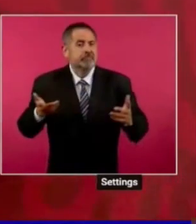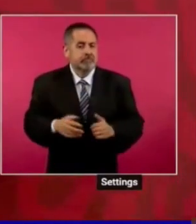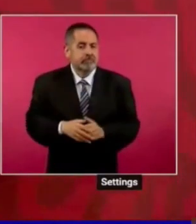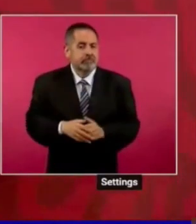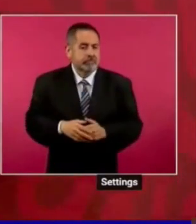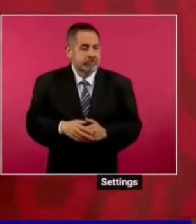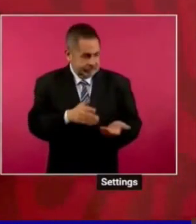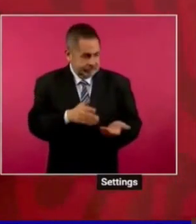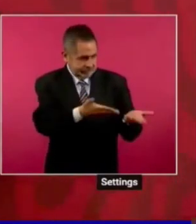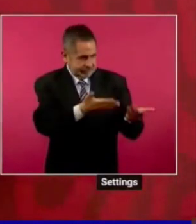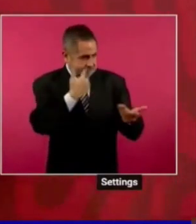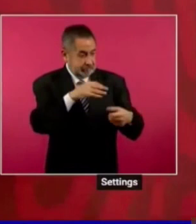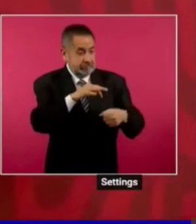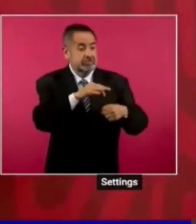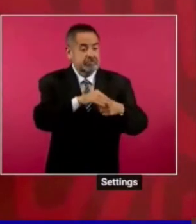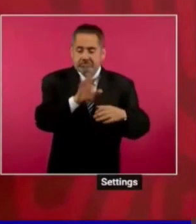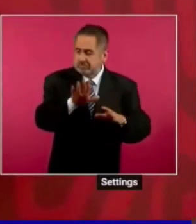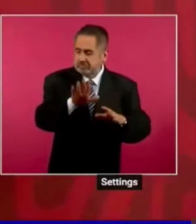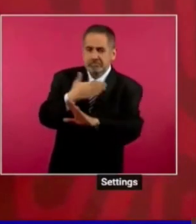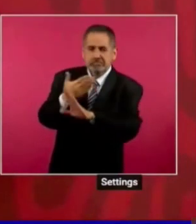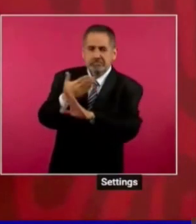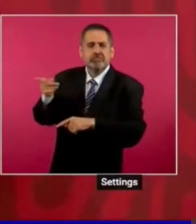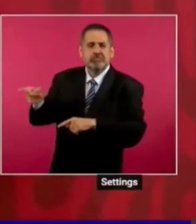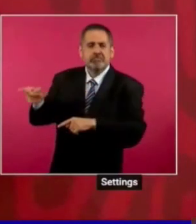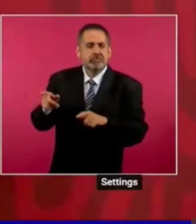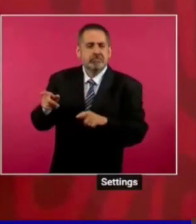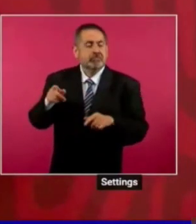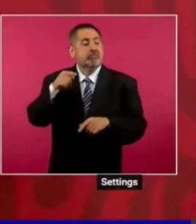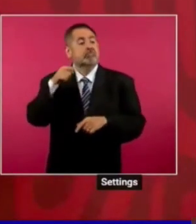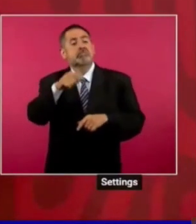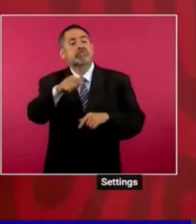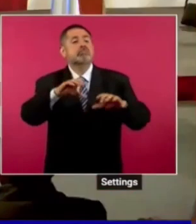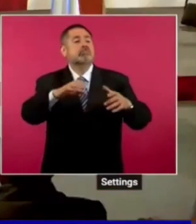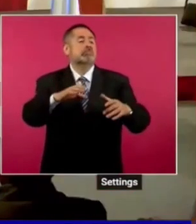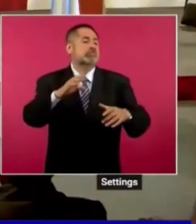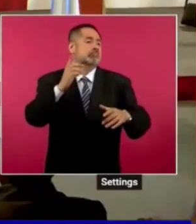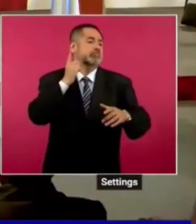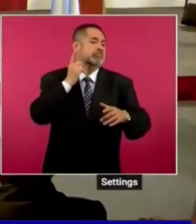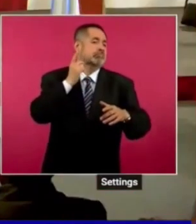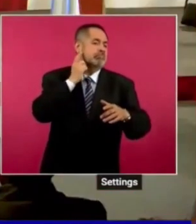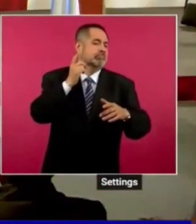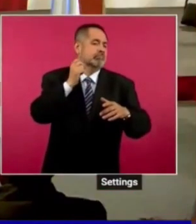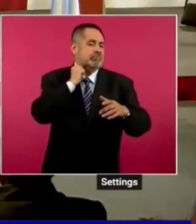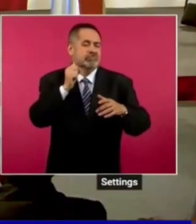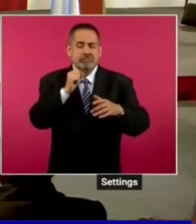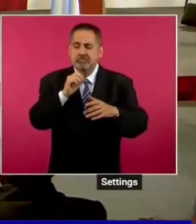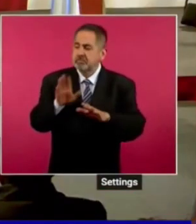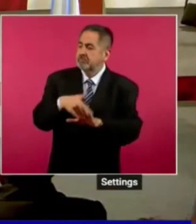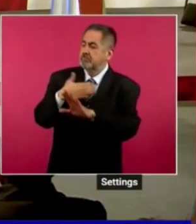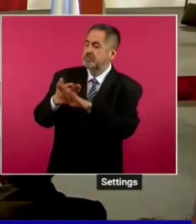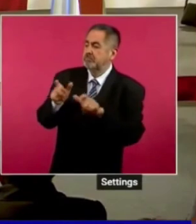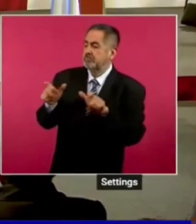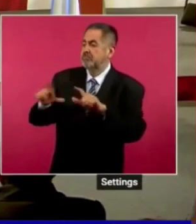sigan votando en las cámaras en contra de la Guardia